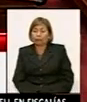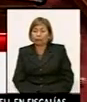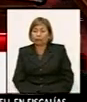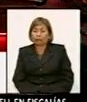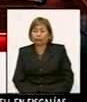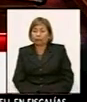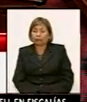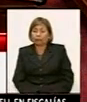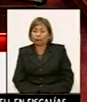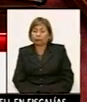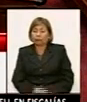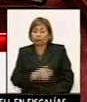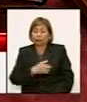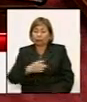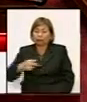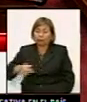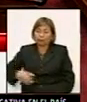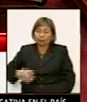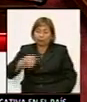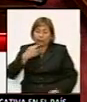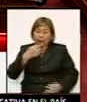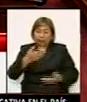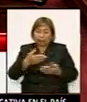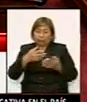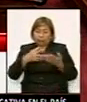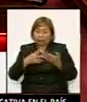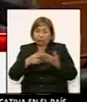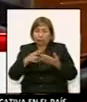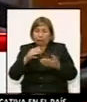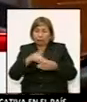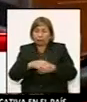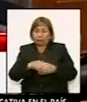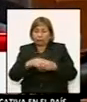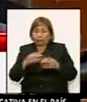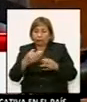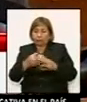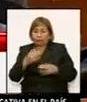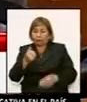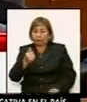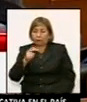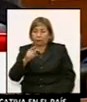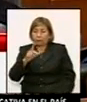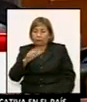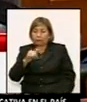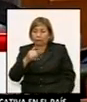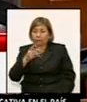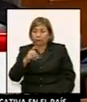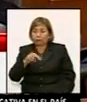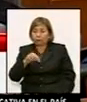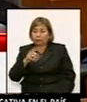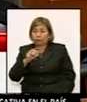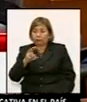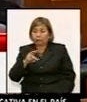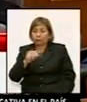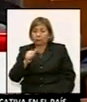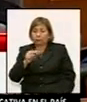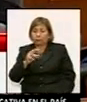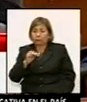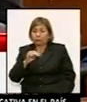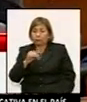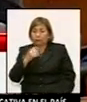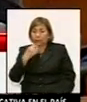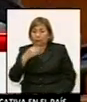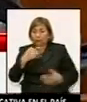Presidente, voy a hacer esta intervención en nombre de la congresista Alejandra Aramayo, quien hoy día se ha